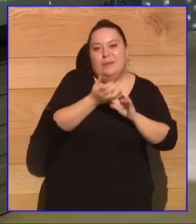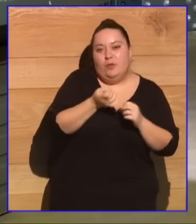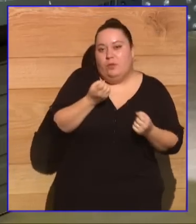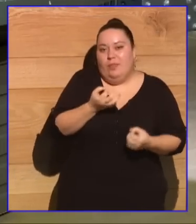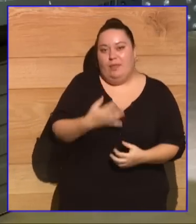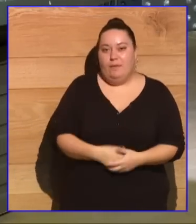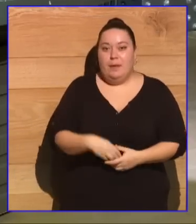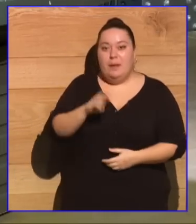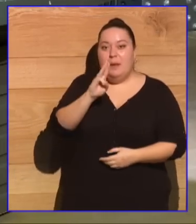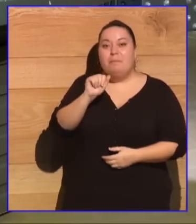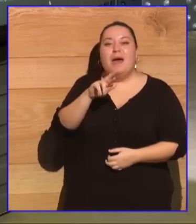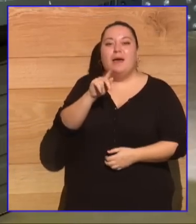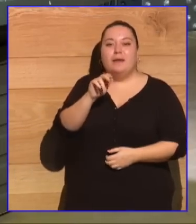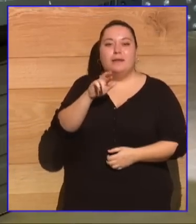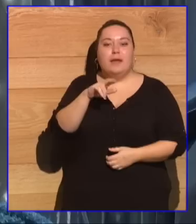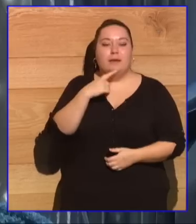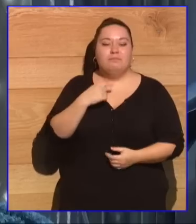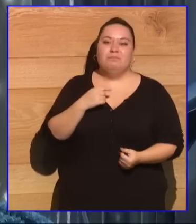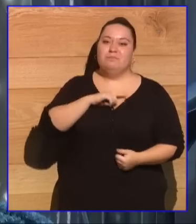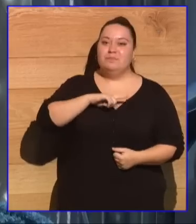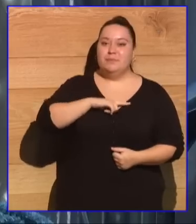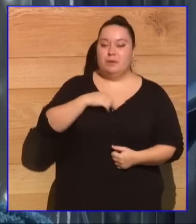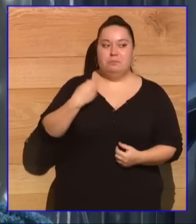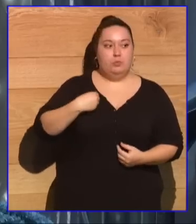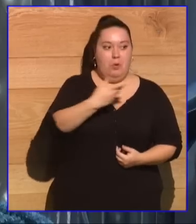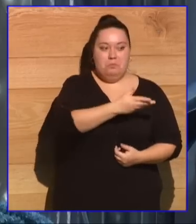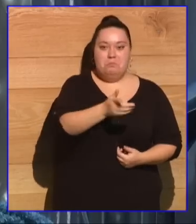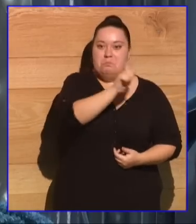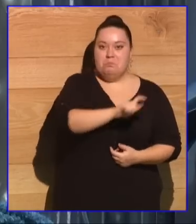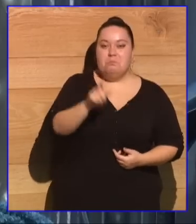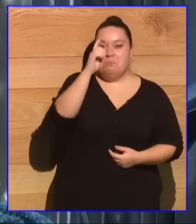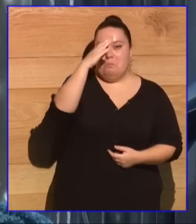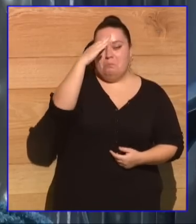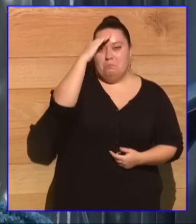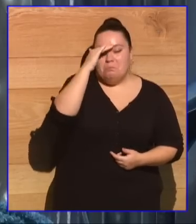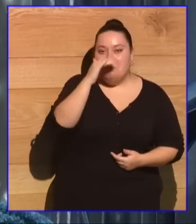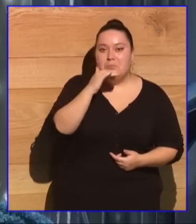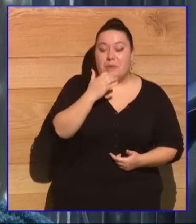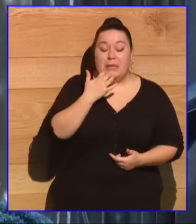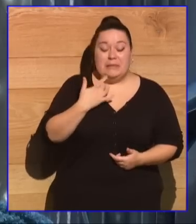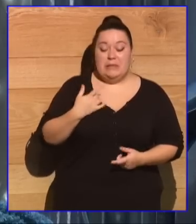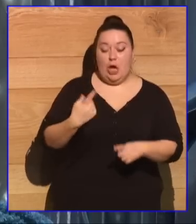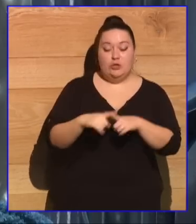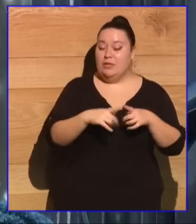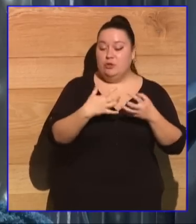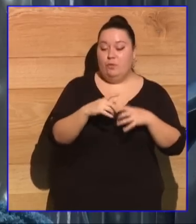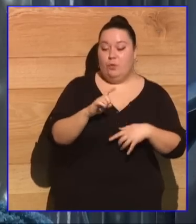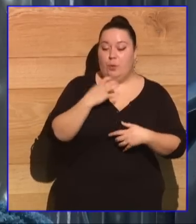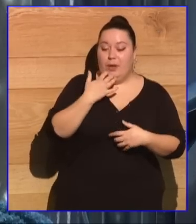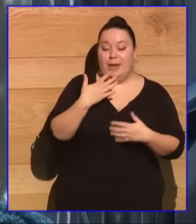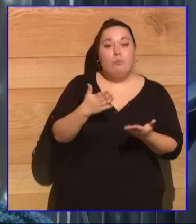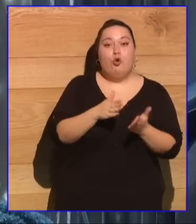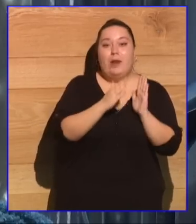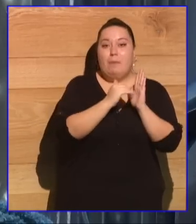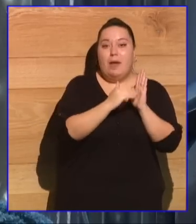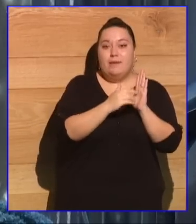Parker lo que ve en ese momento es lo que siente todo padre que cuando ve que las cosas no están funcionando en la paella y